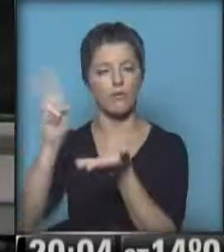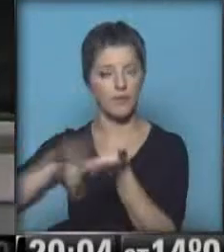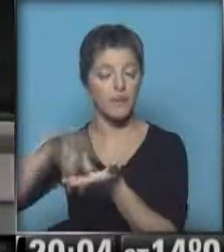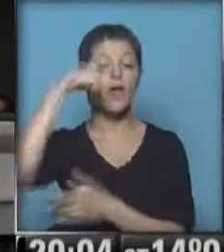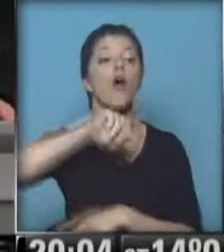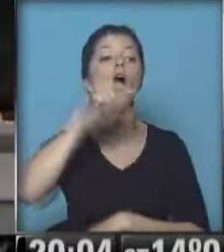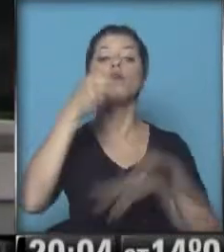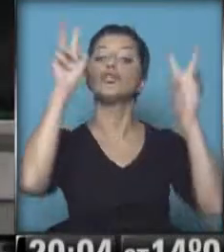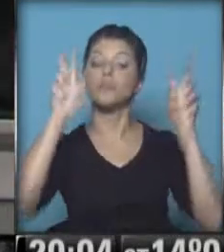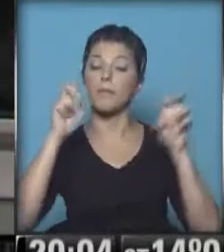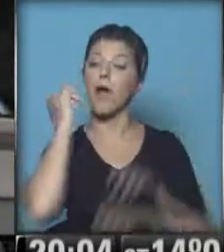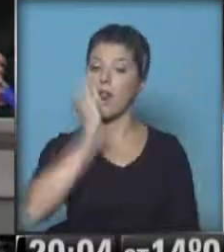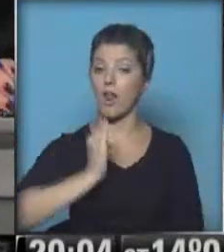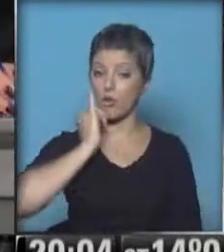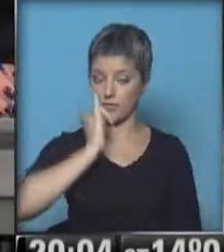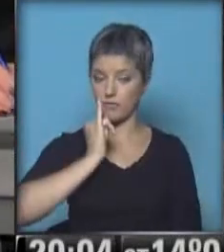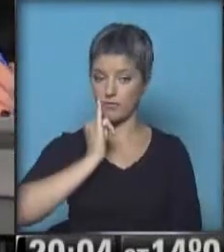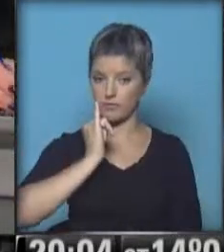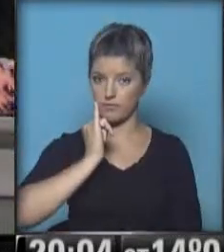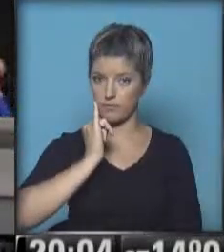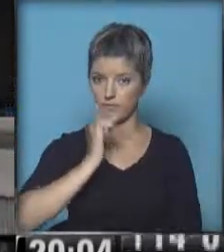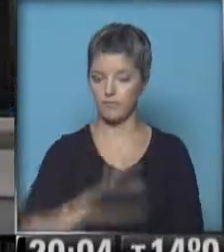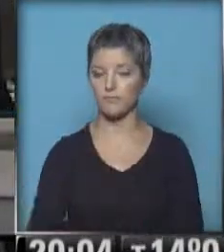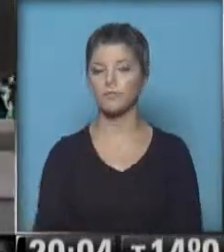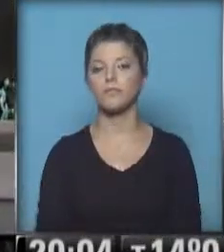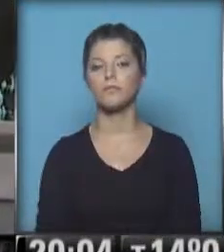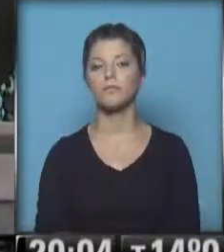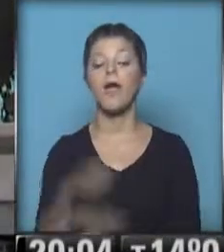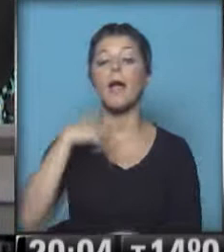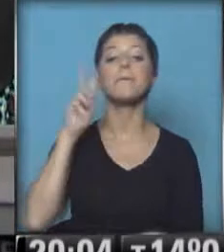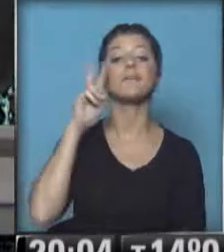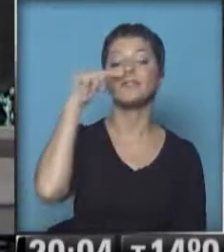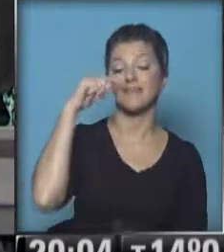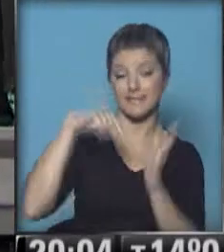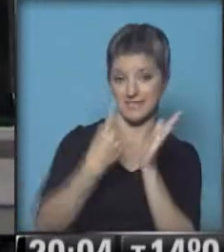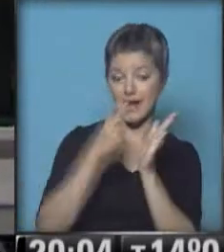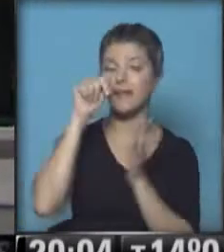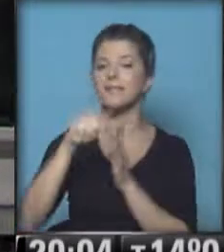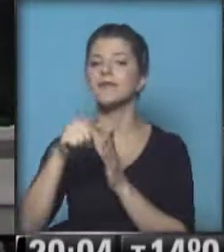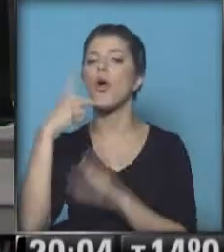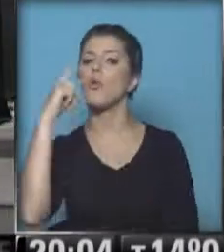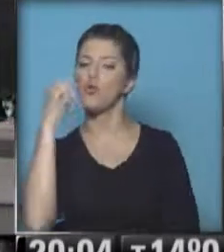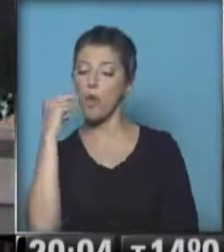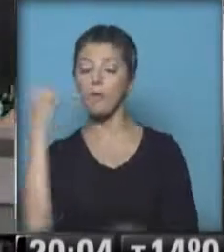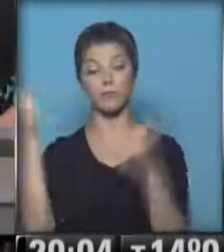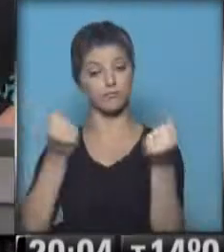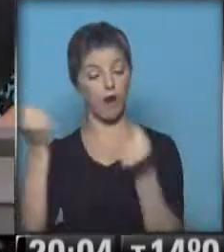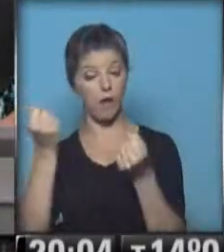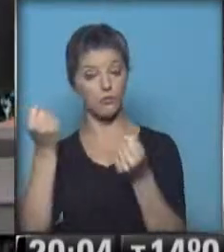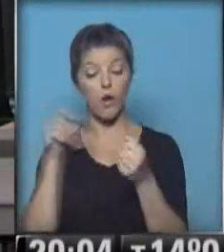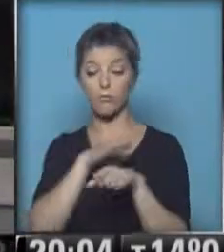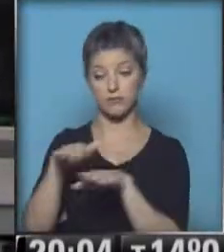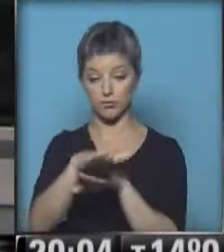Ahora otro de los temas que le habíamos adelantado al comienzo de esta edición de Visión 7 Central, la historia de este automovilista que estacionó